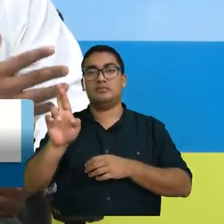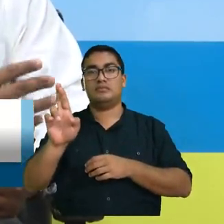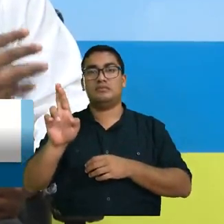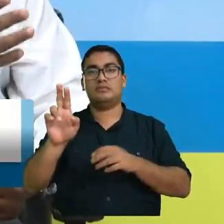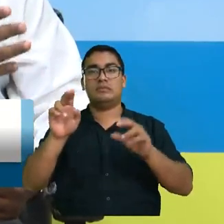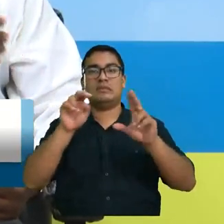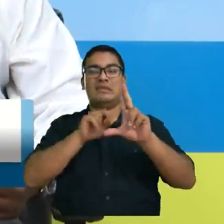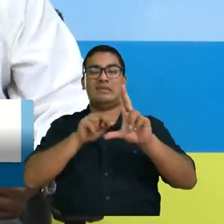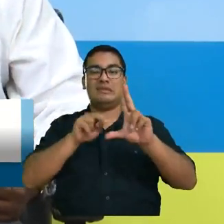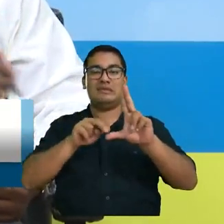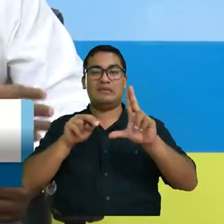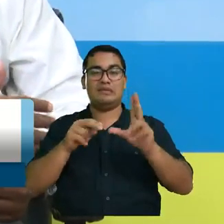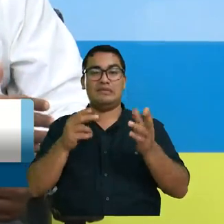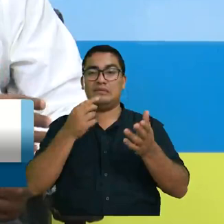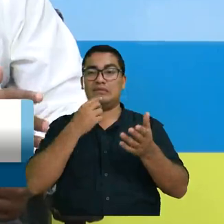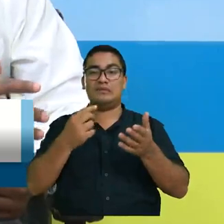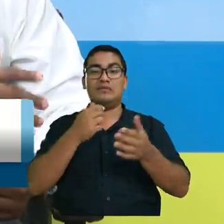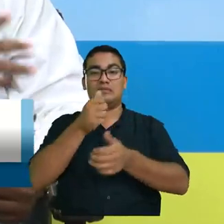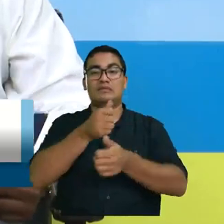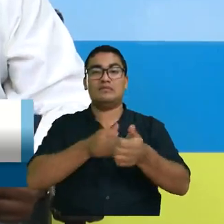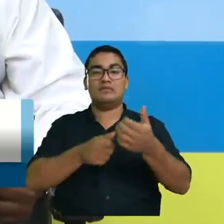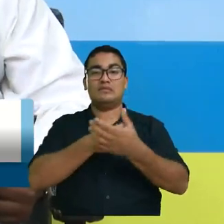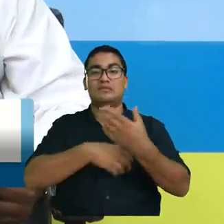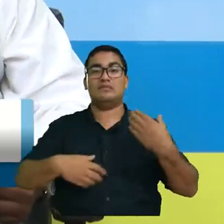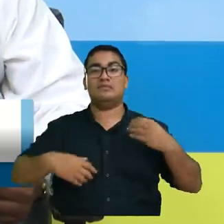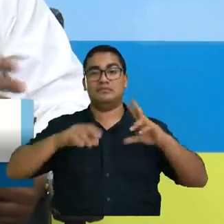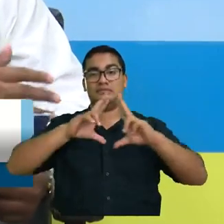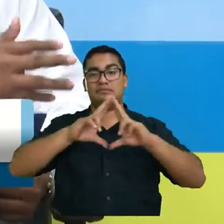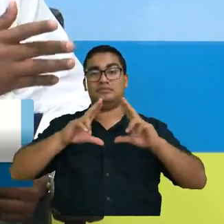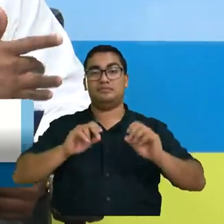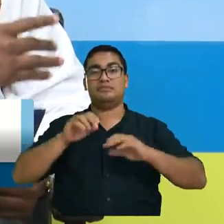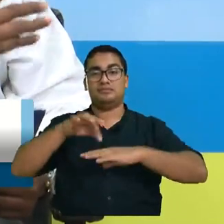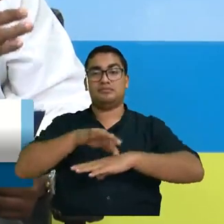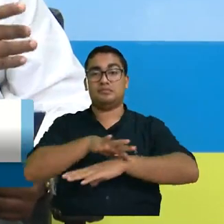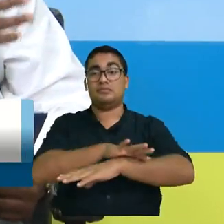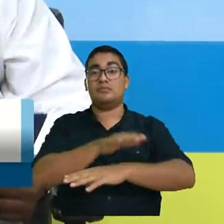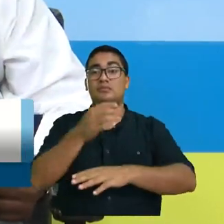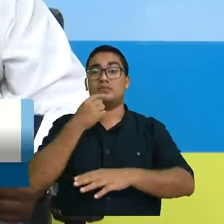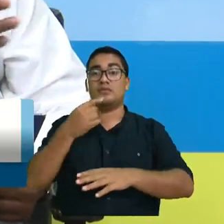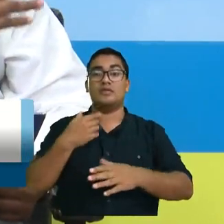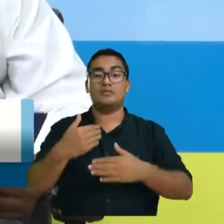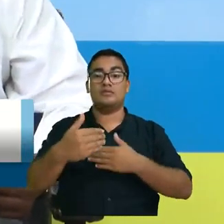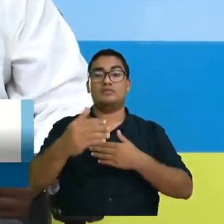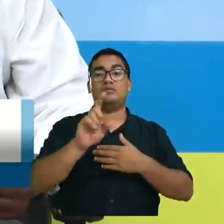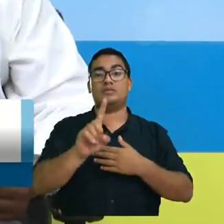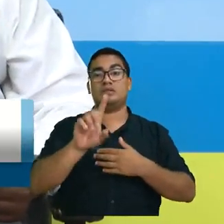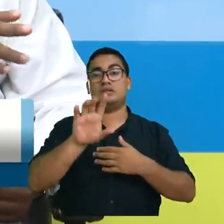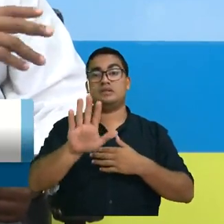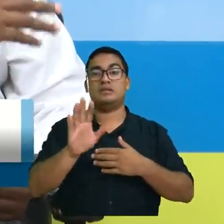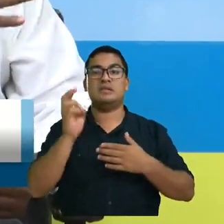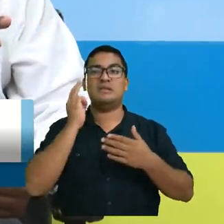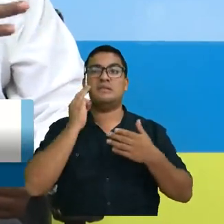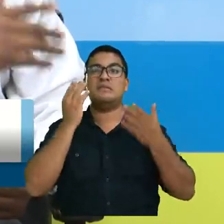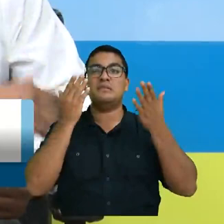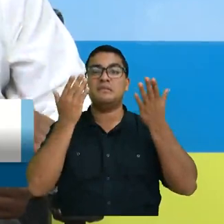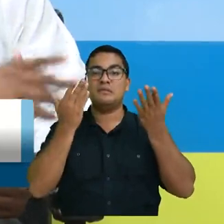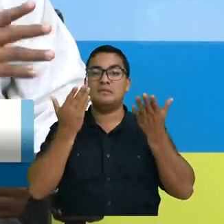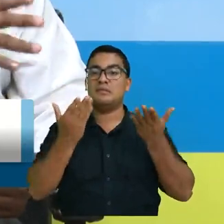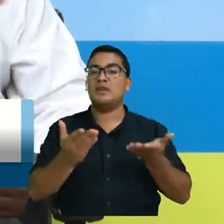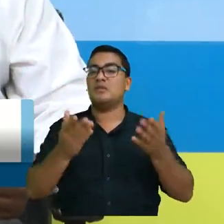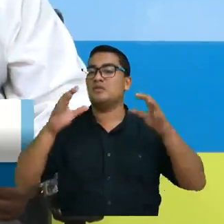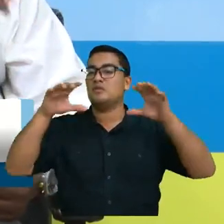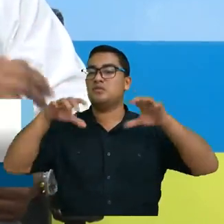de la República que ha hablado de este tema, el invierno estaría entrando ya en las próximas semanas, 15 de